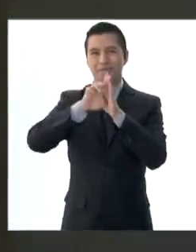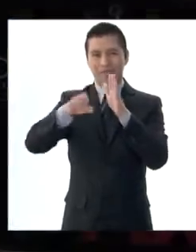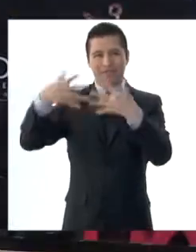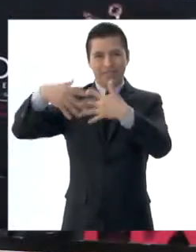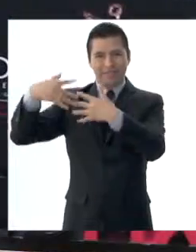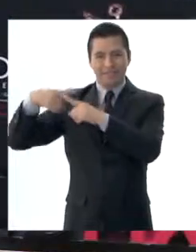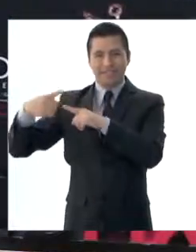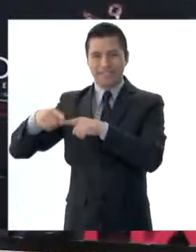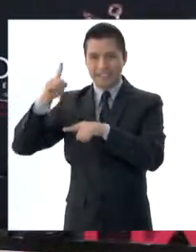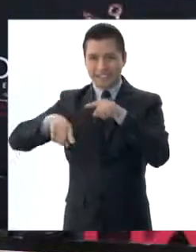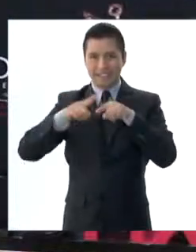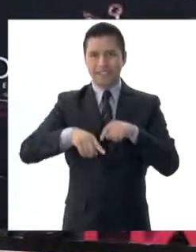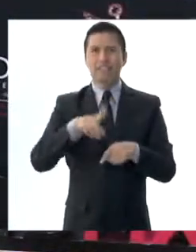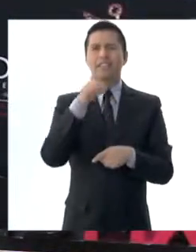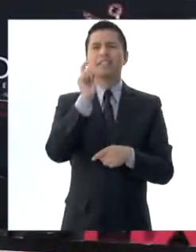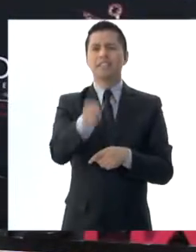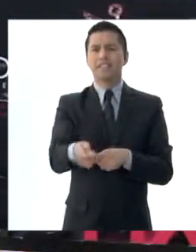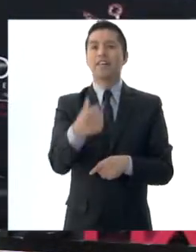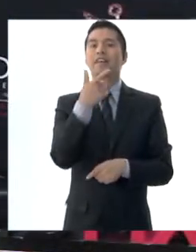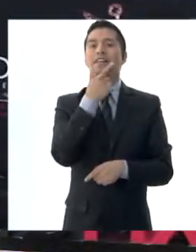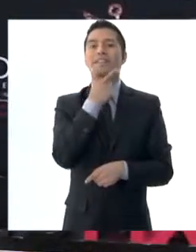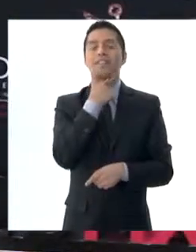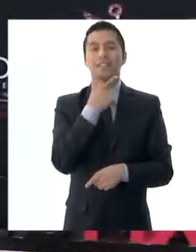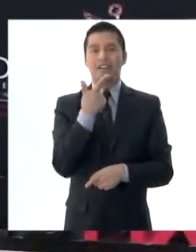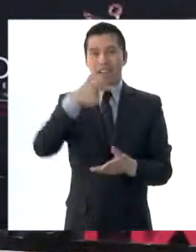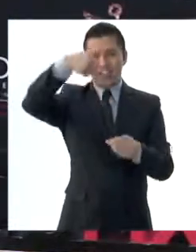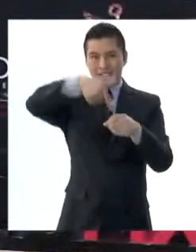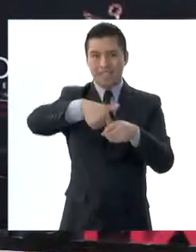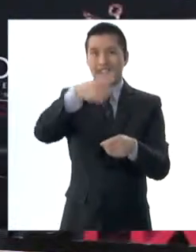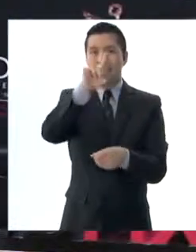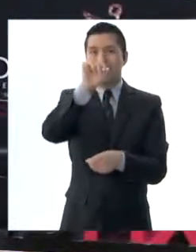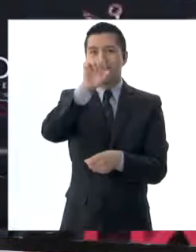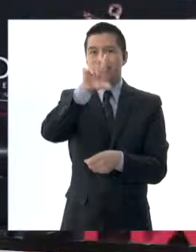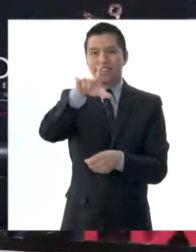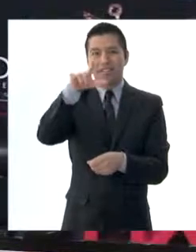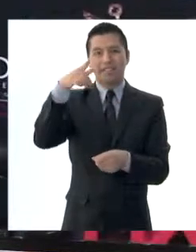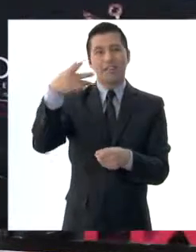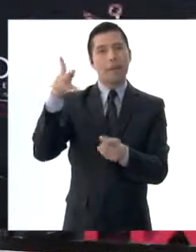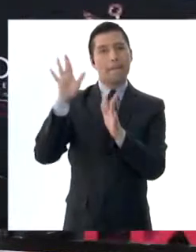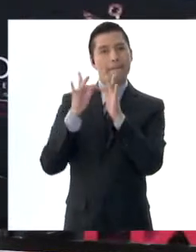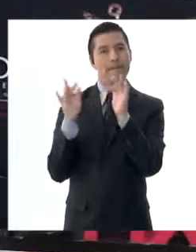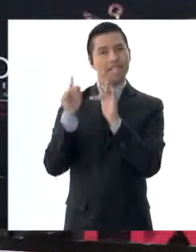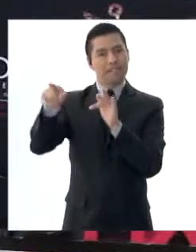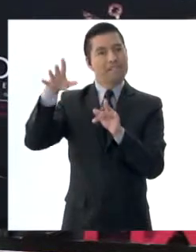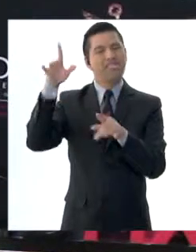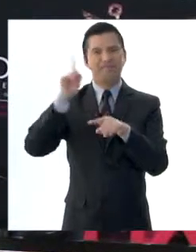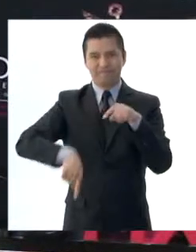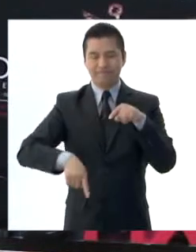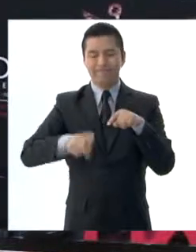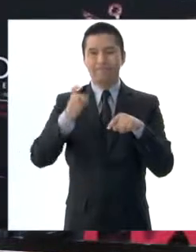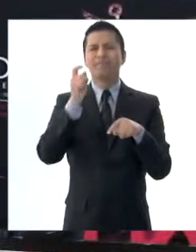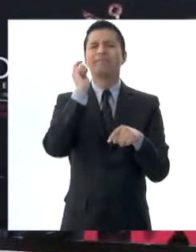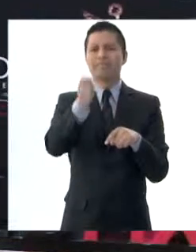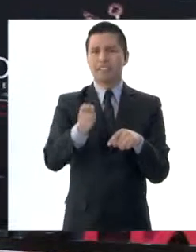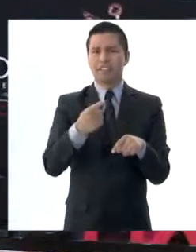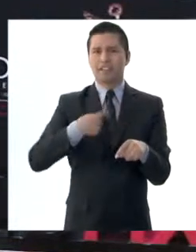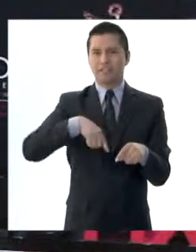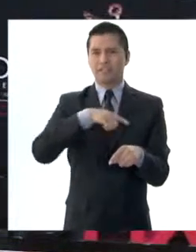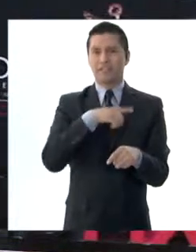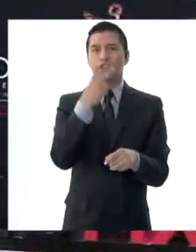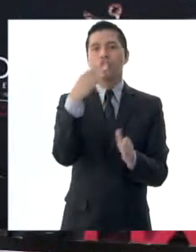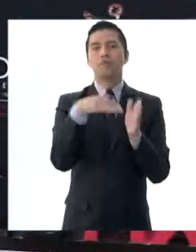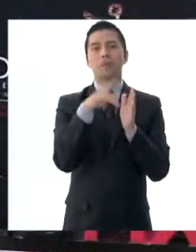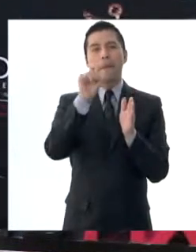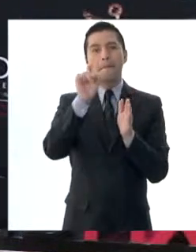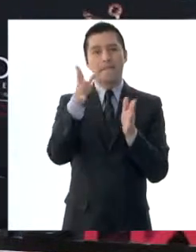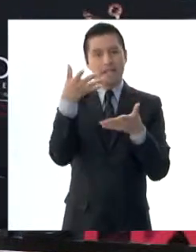en París. Desterrar el diésel del uso en la ciudad de París. Sabemos que es una medida hasta